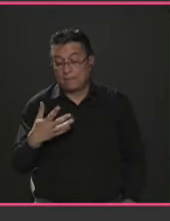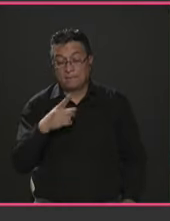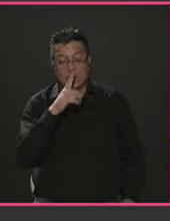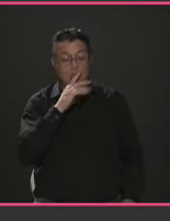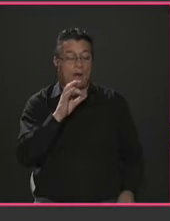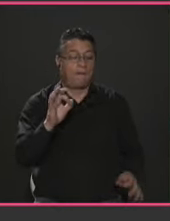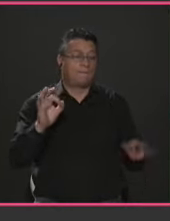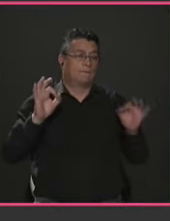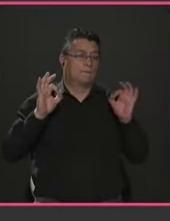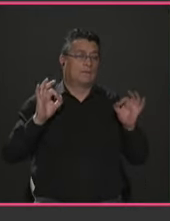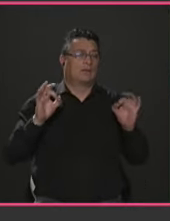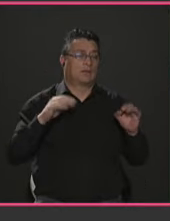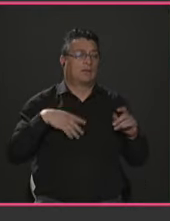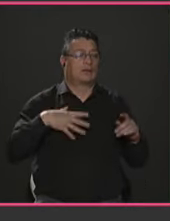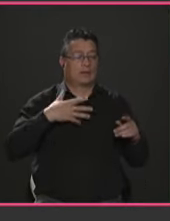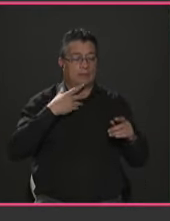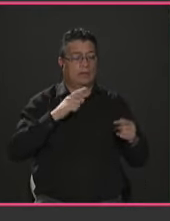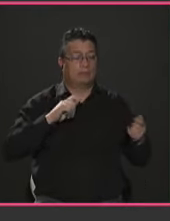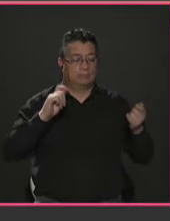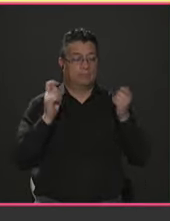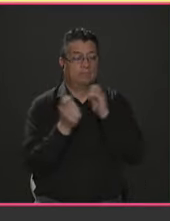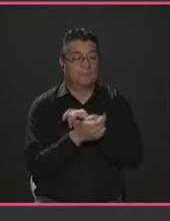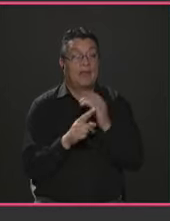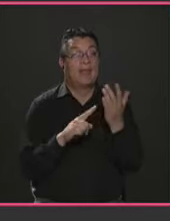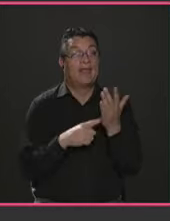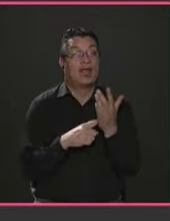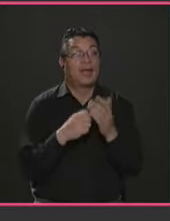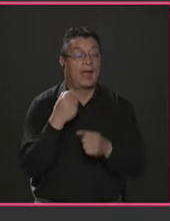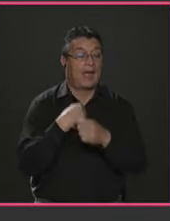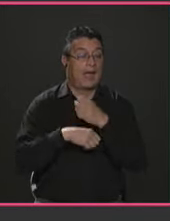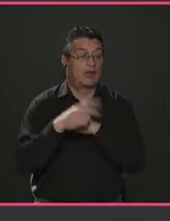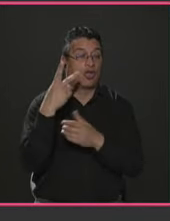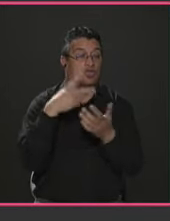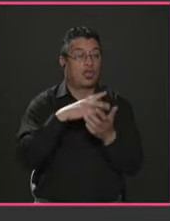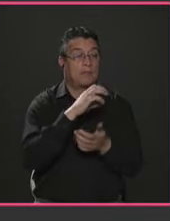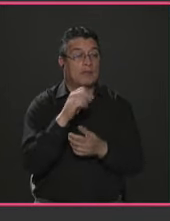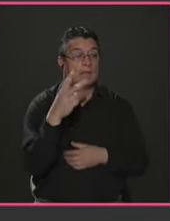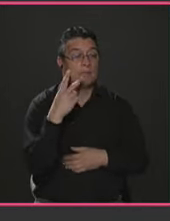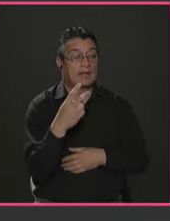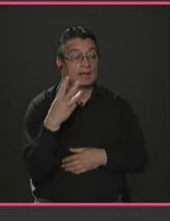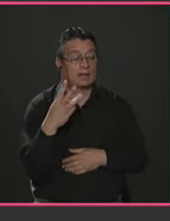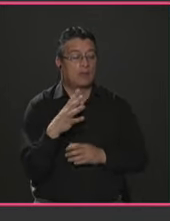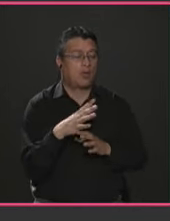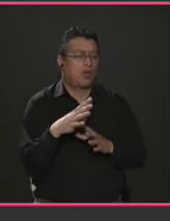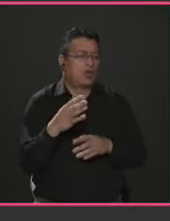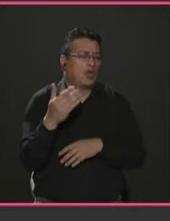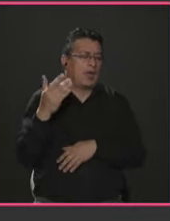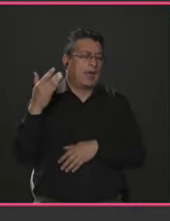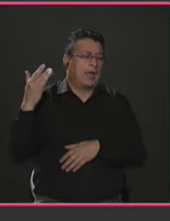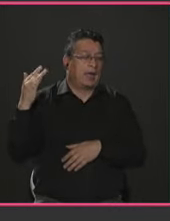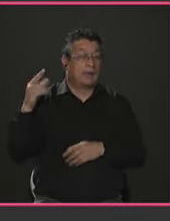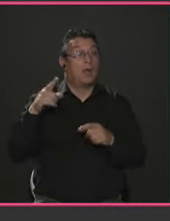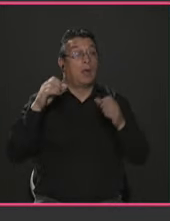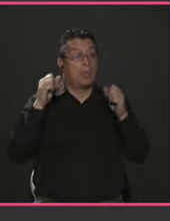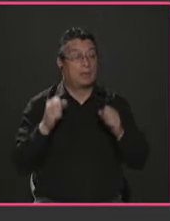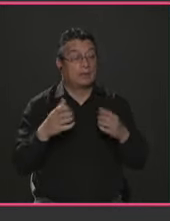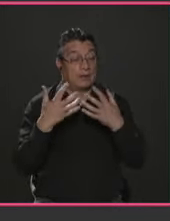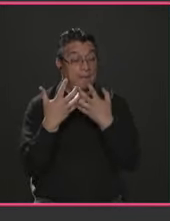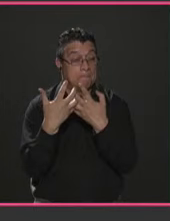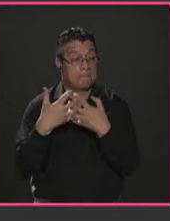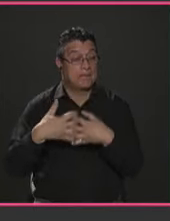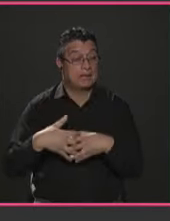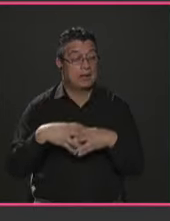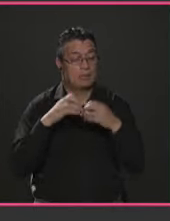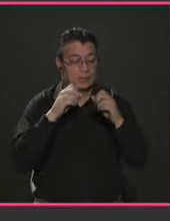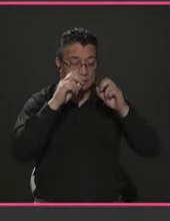fantástico que también revolucionó la tecnologías del año ao 2023 a pesar que venía de mucho antes que es la posibilidad de la maquinita de